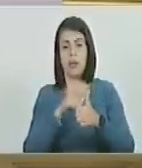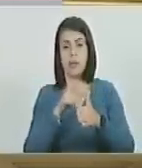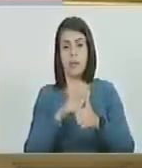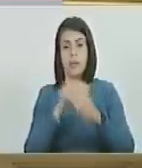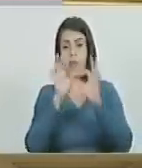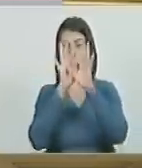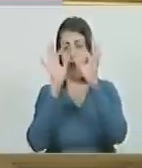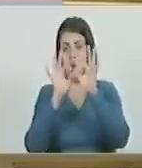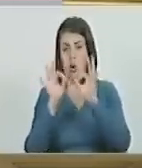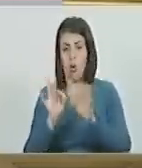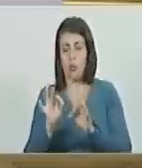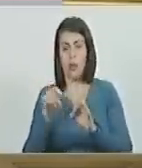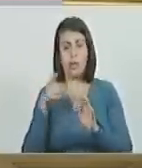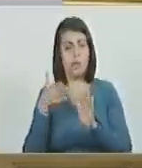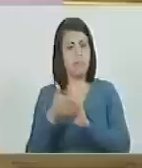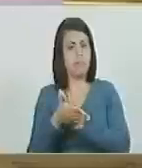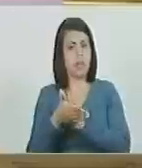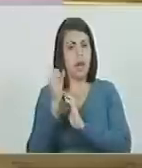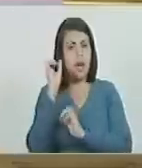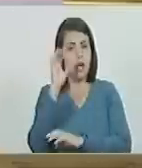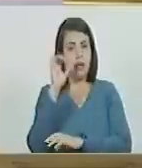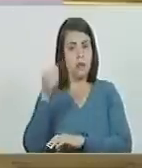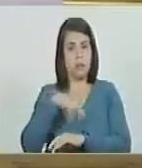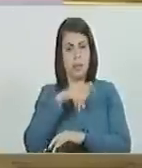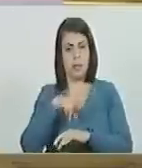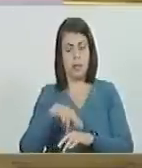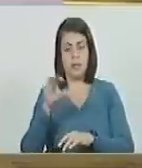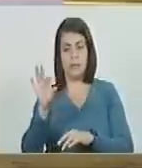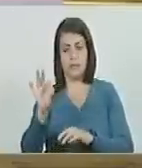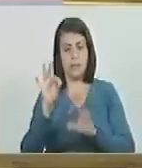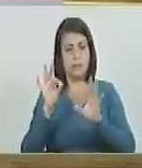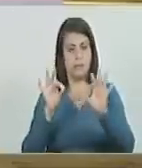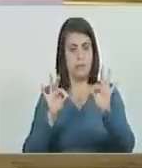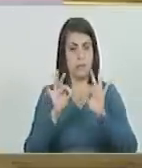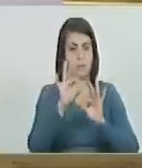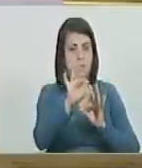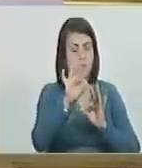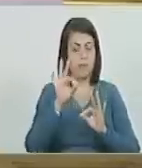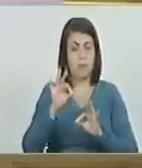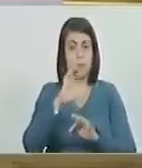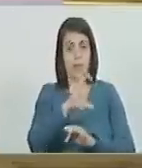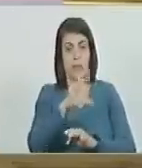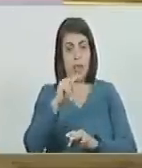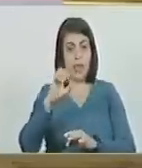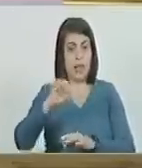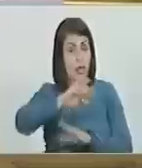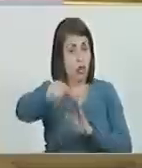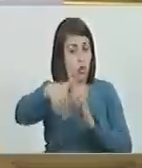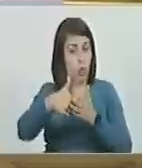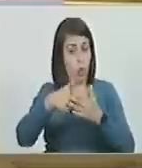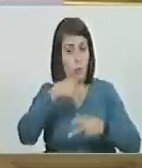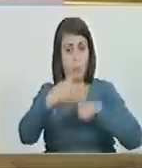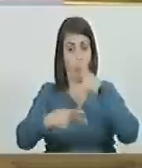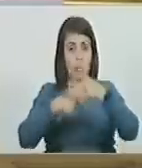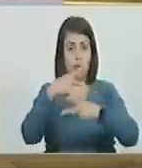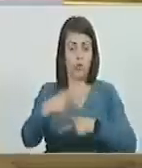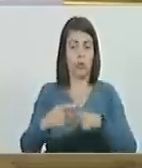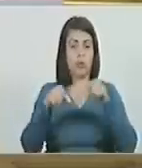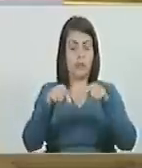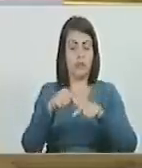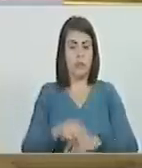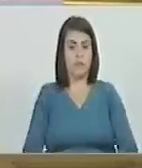los mecanismos a través del cual la Asamblea Nacional escoge al Consejo Nacional Electoral. Todo este proceso